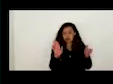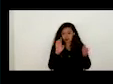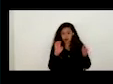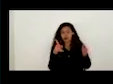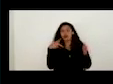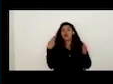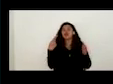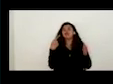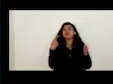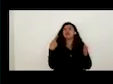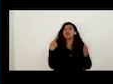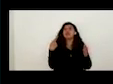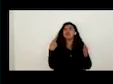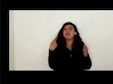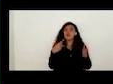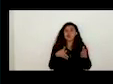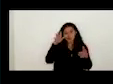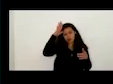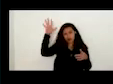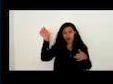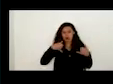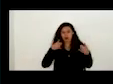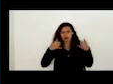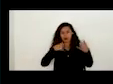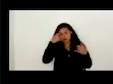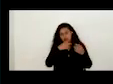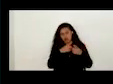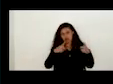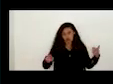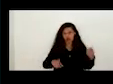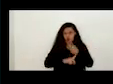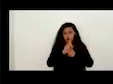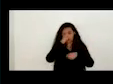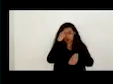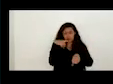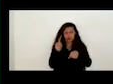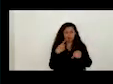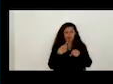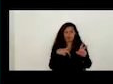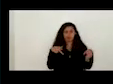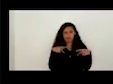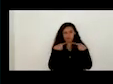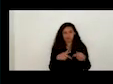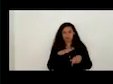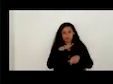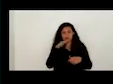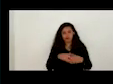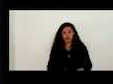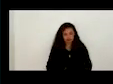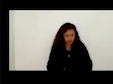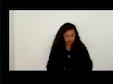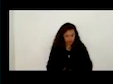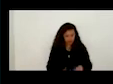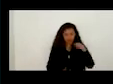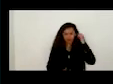su etapa de adulto joven para el desarrollo de enfermedades crónico-degenerativas. Tratamos de